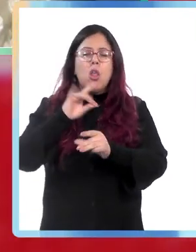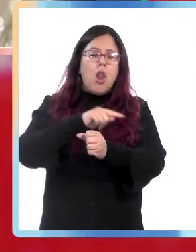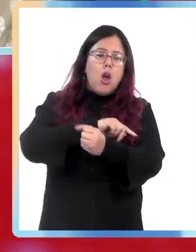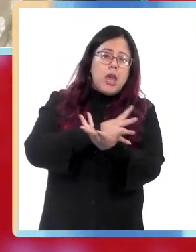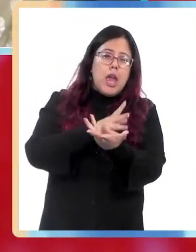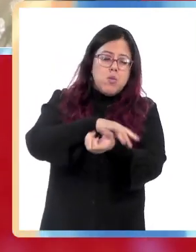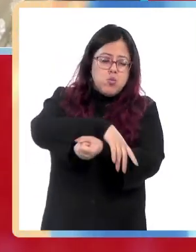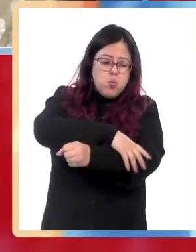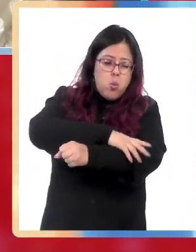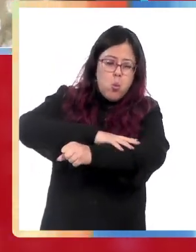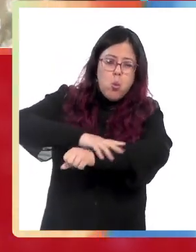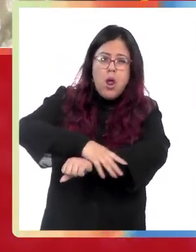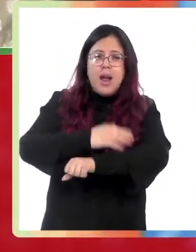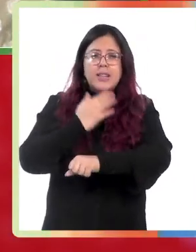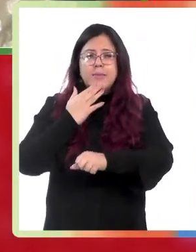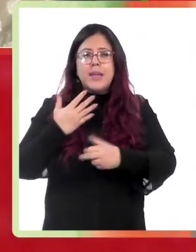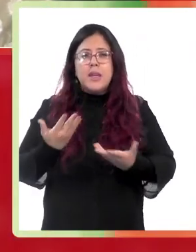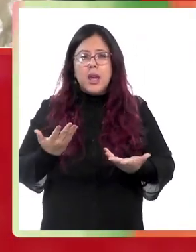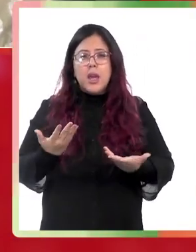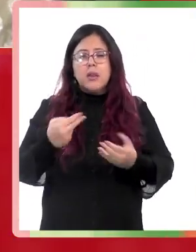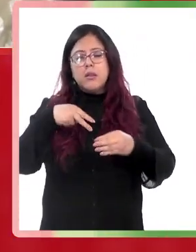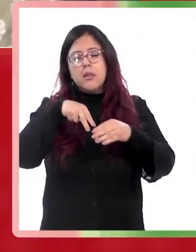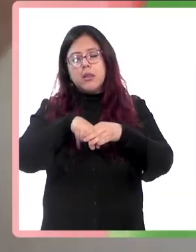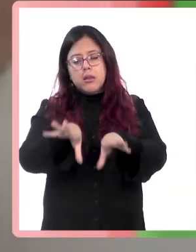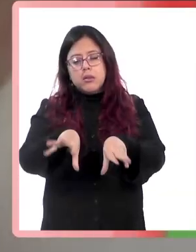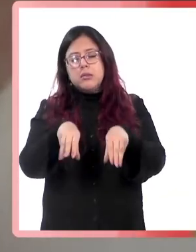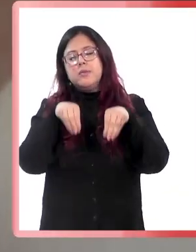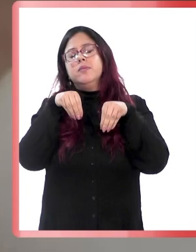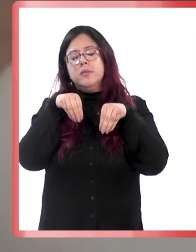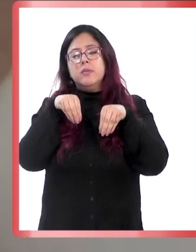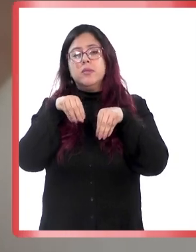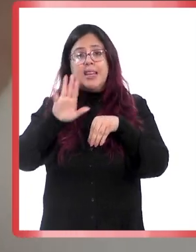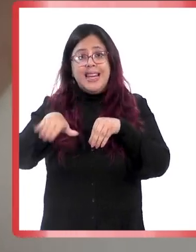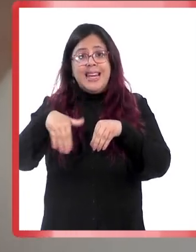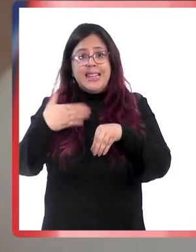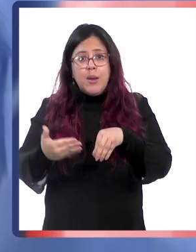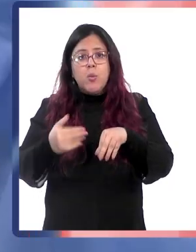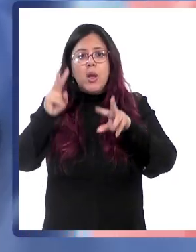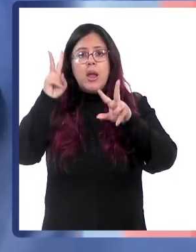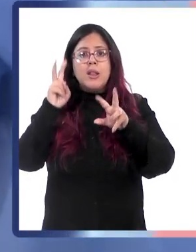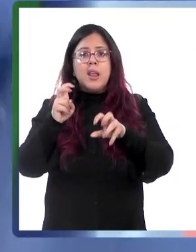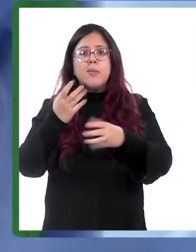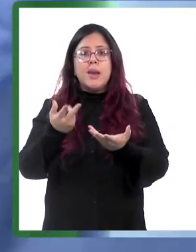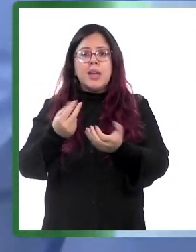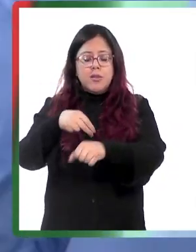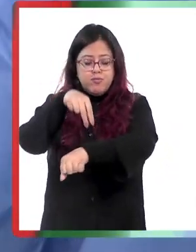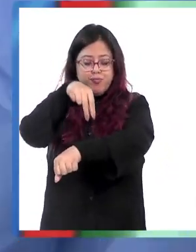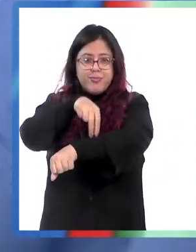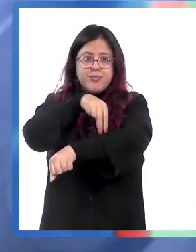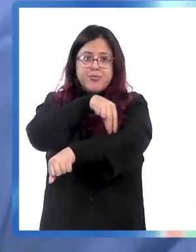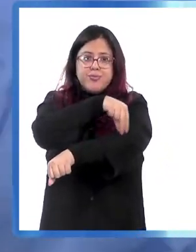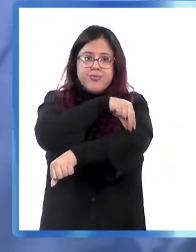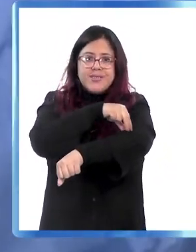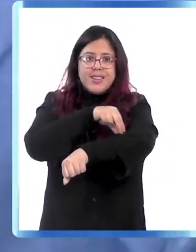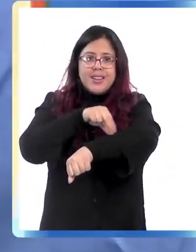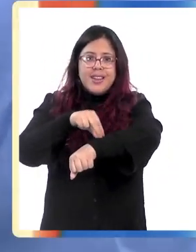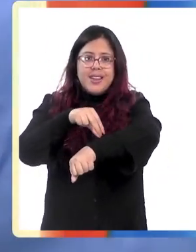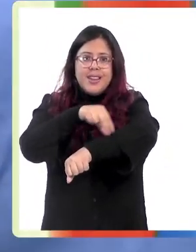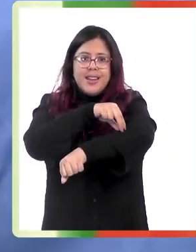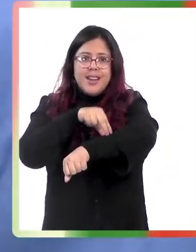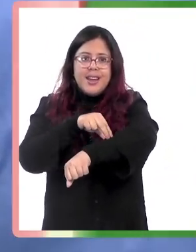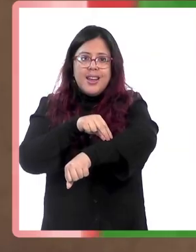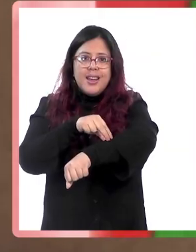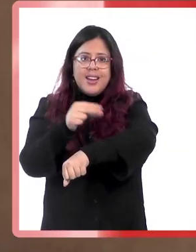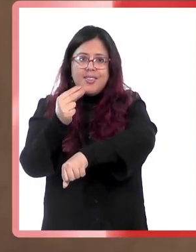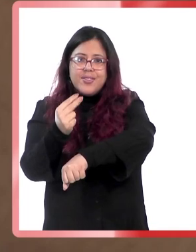dolores musculares, así esta sensación de ganas de irse a la cama, ¿no es cierto? Y después aparece este exantema, que es como se llama médicamente,